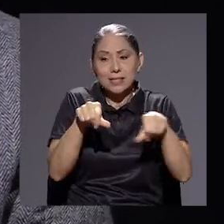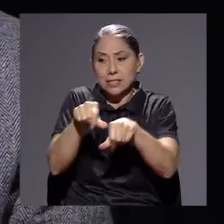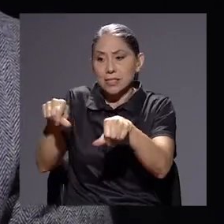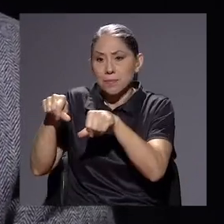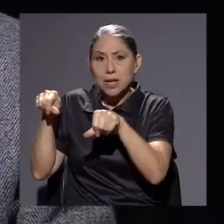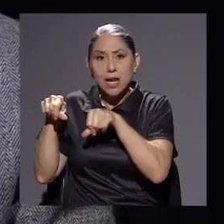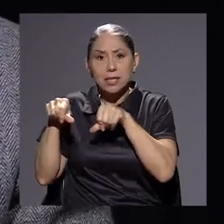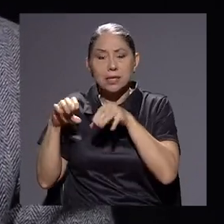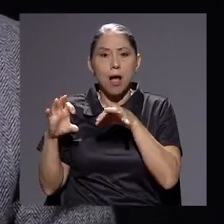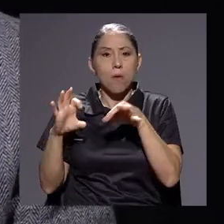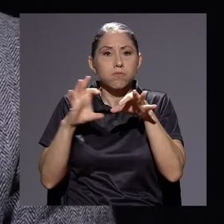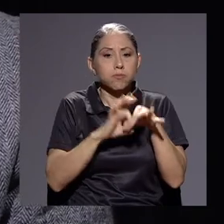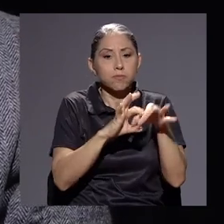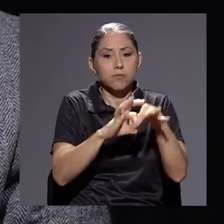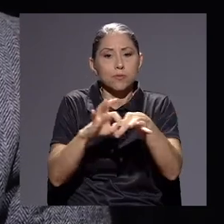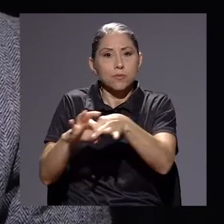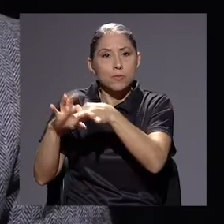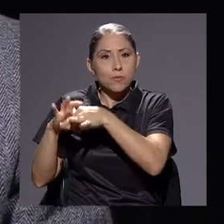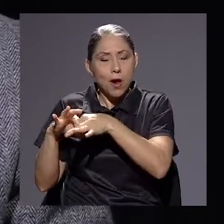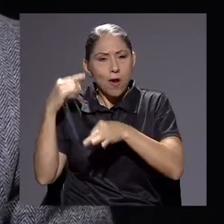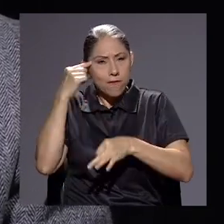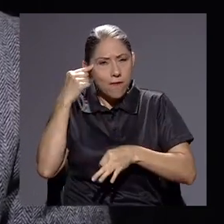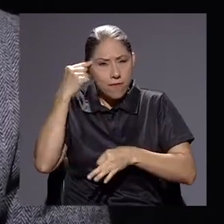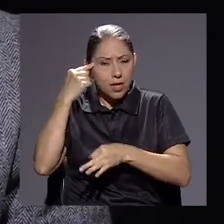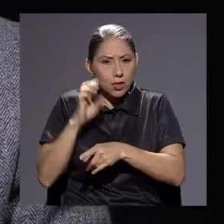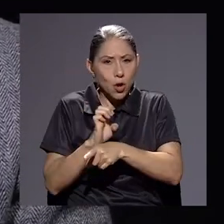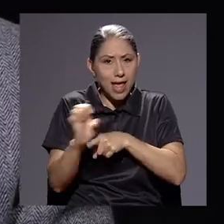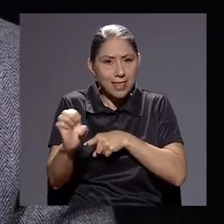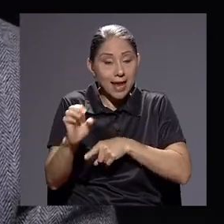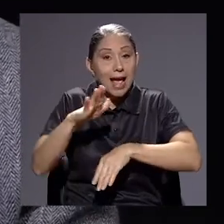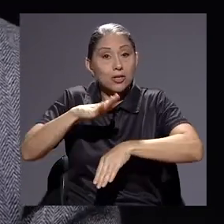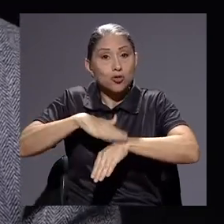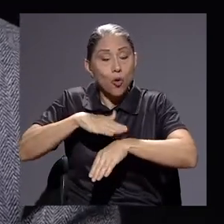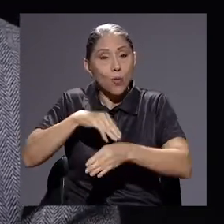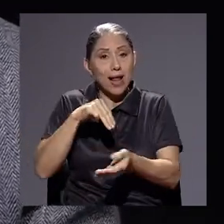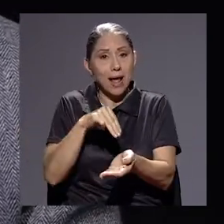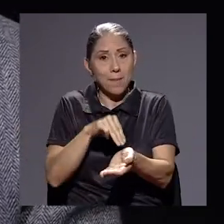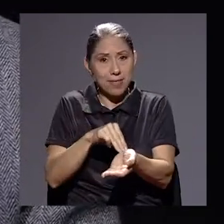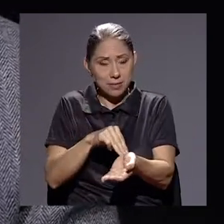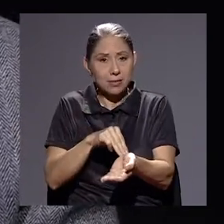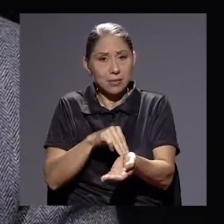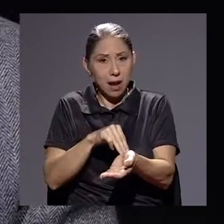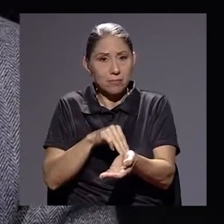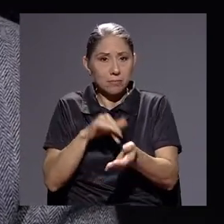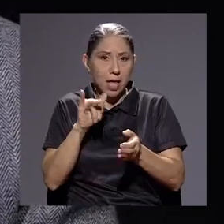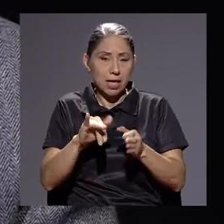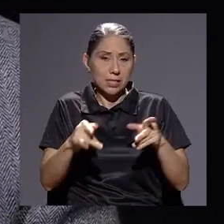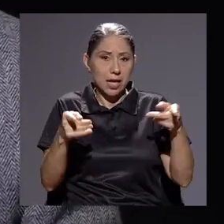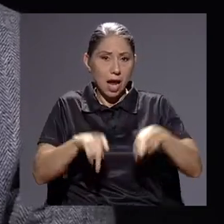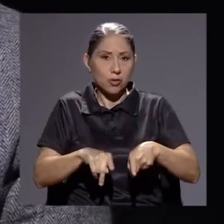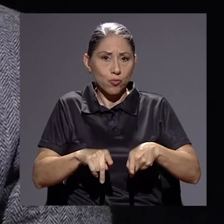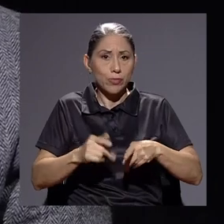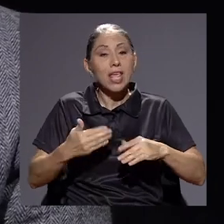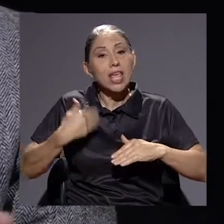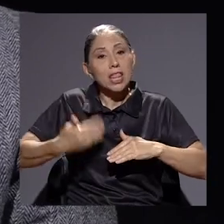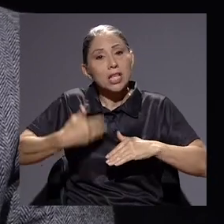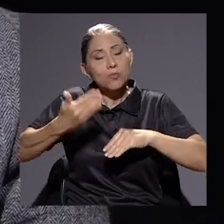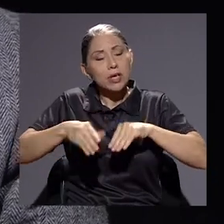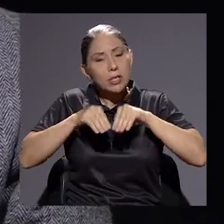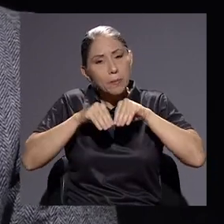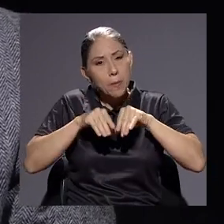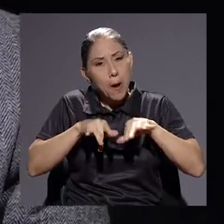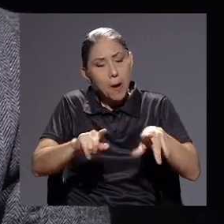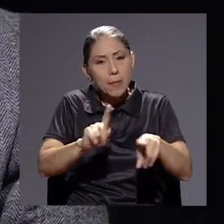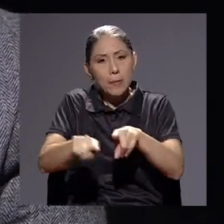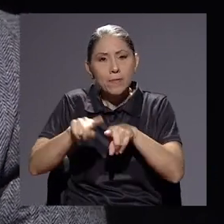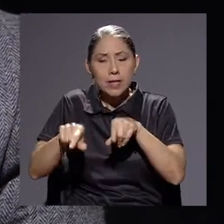hacer una reflexión ética, en ese caso sobre la medicina, y después se fue extendiendo a